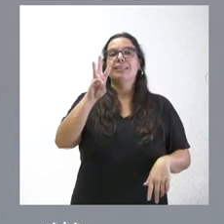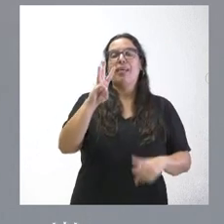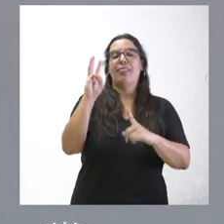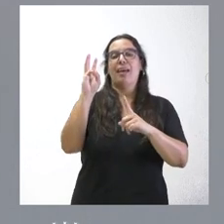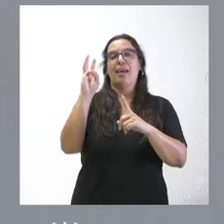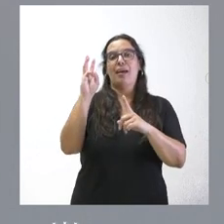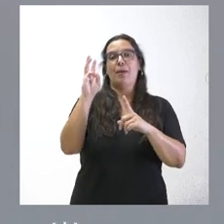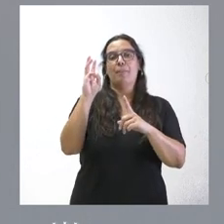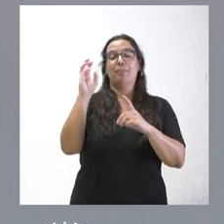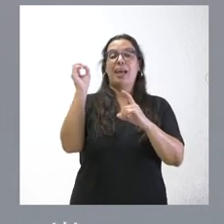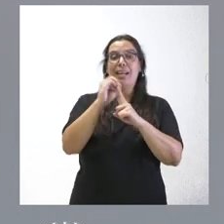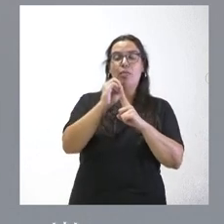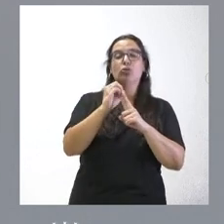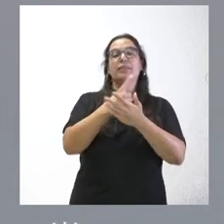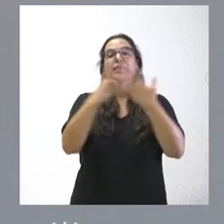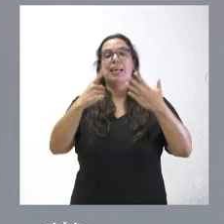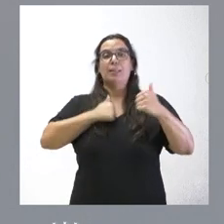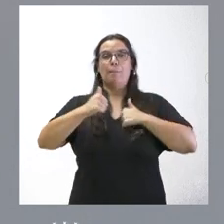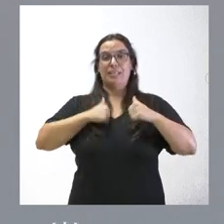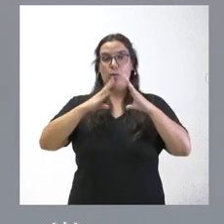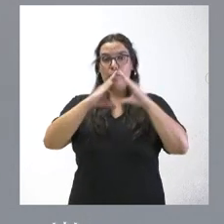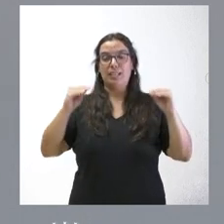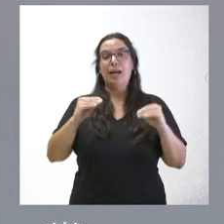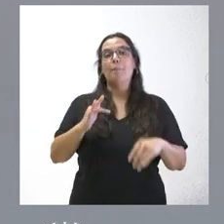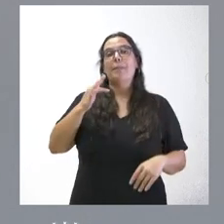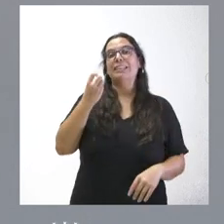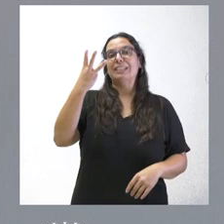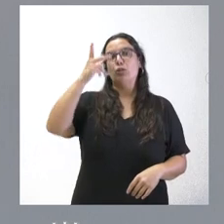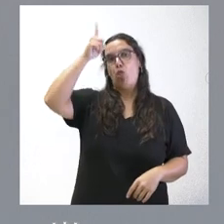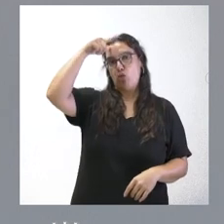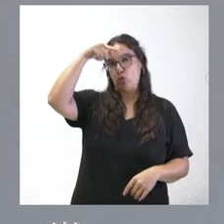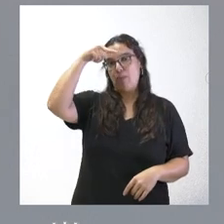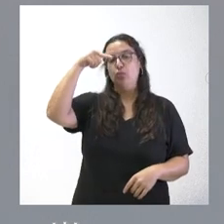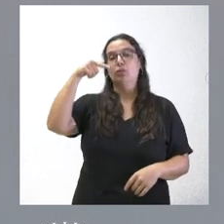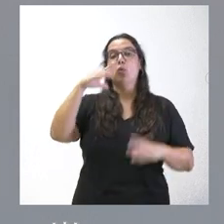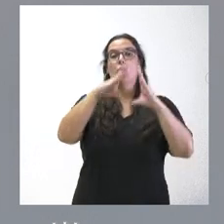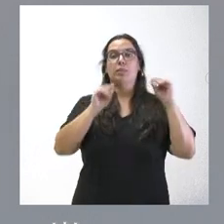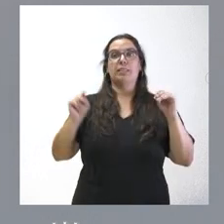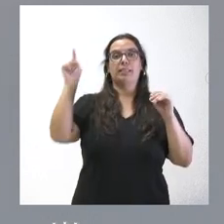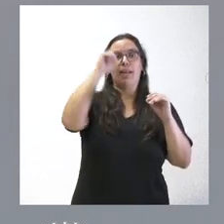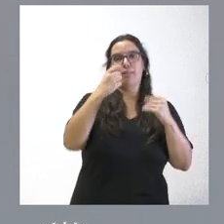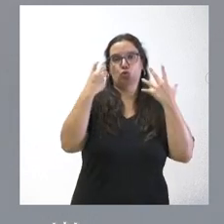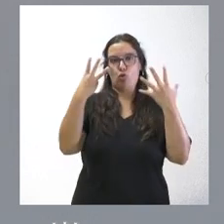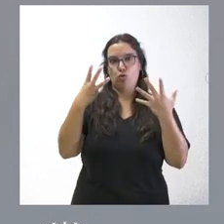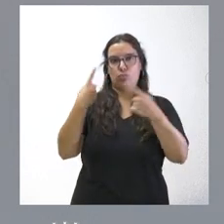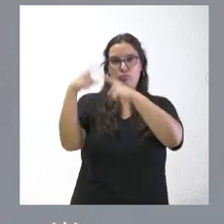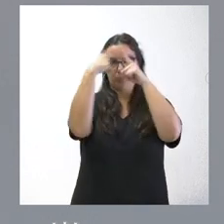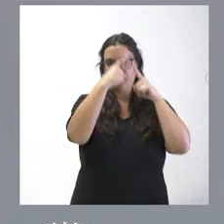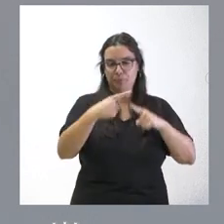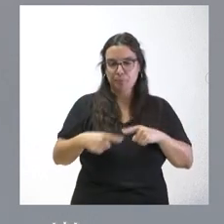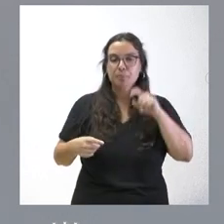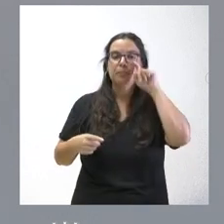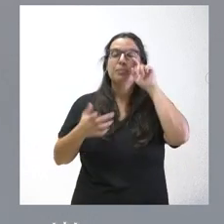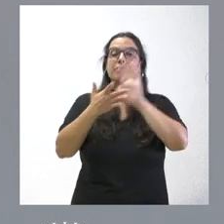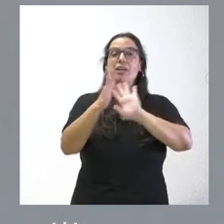16 más 3 universitarios y tres doctorados en las ocho universidades de la comunidad estamos hablando